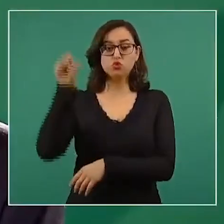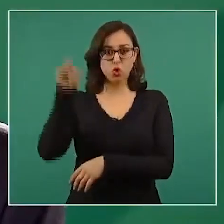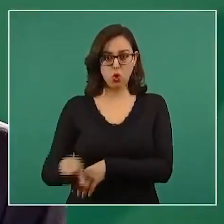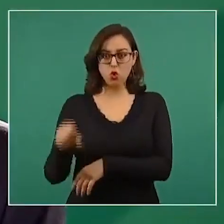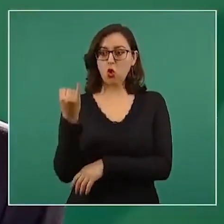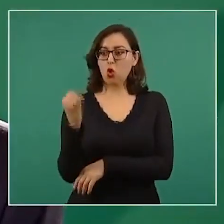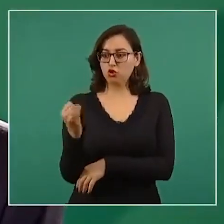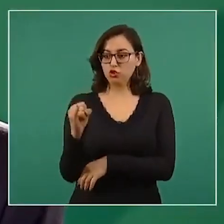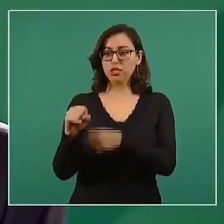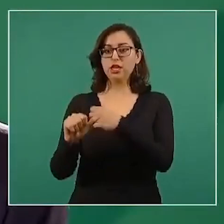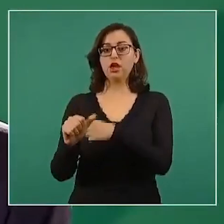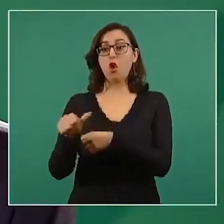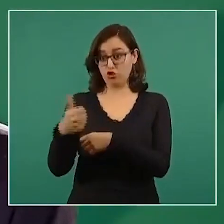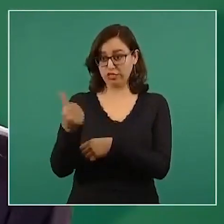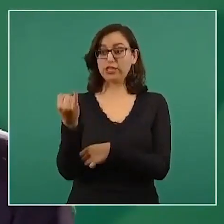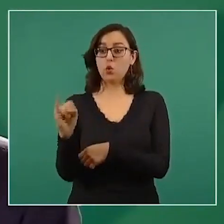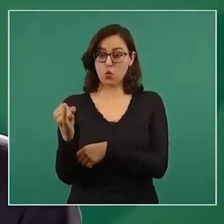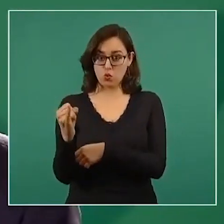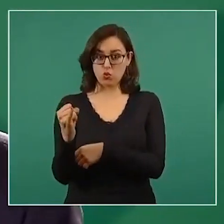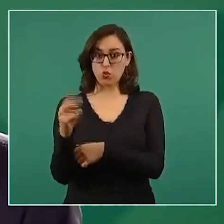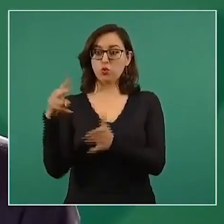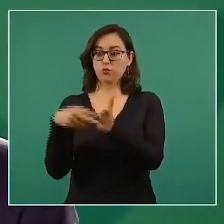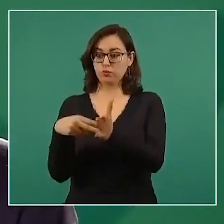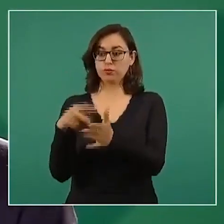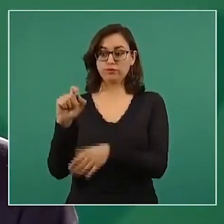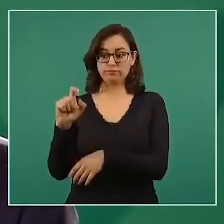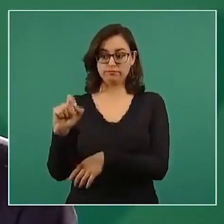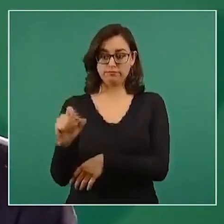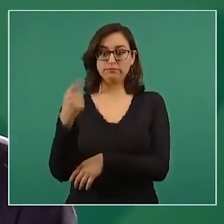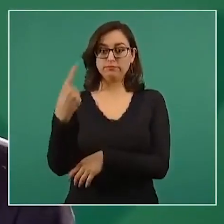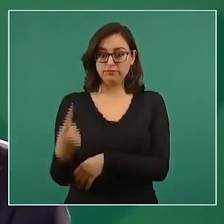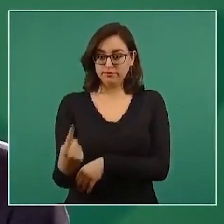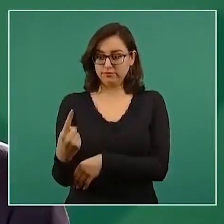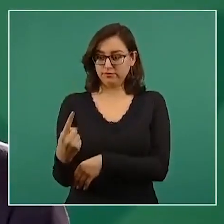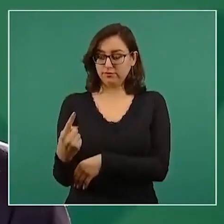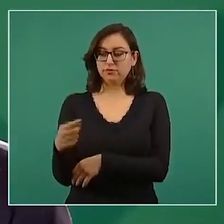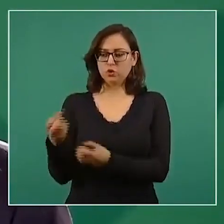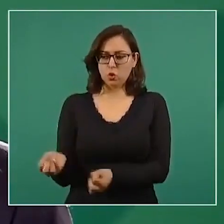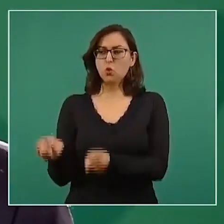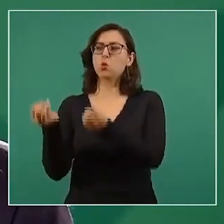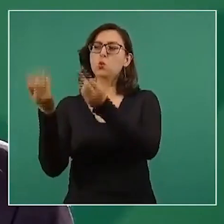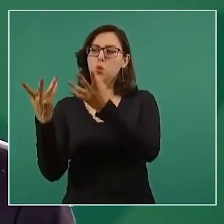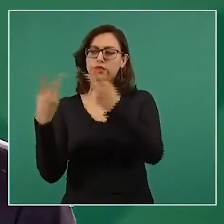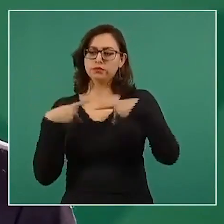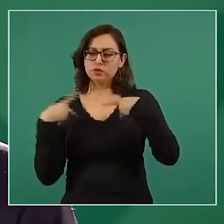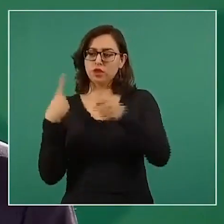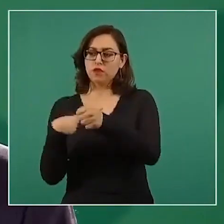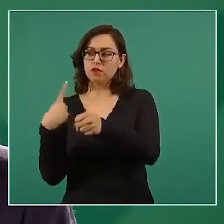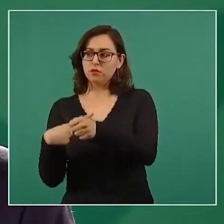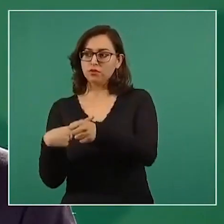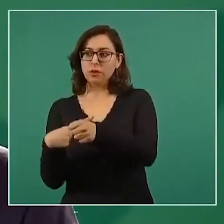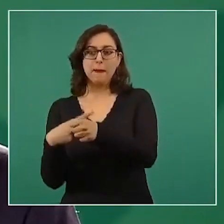de junio, con algún momento previo de la epidemia, estaríamos aproximadamente como estuvimos entre